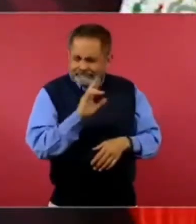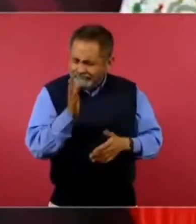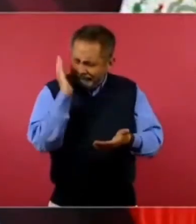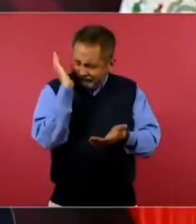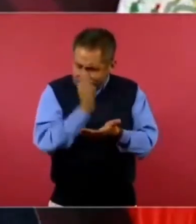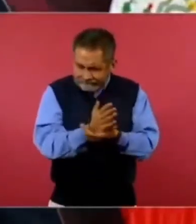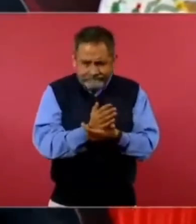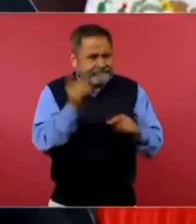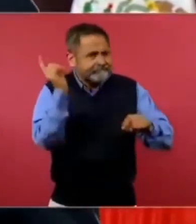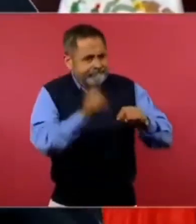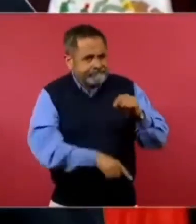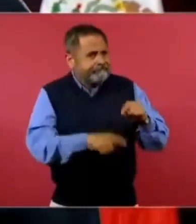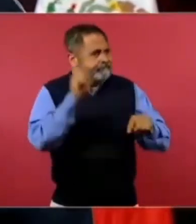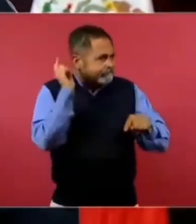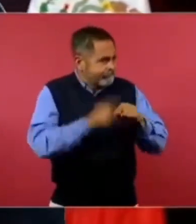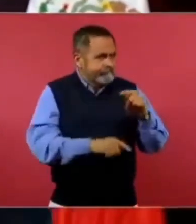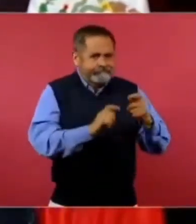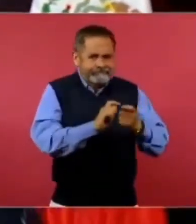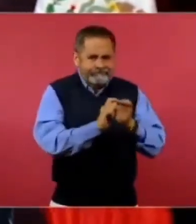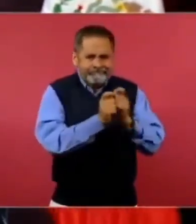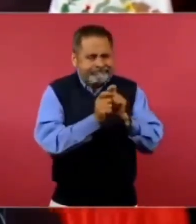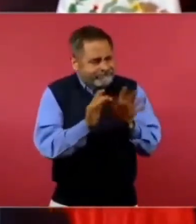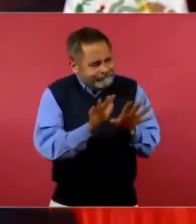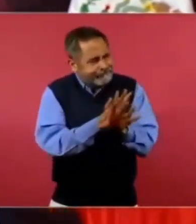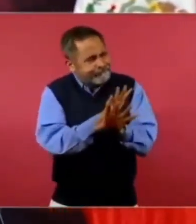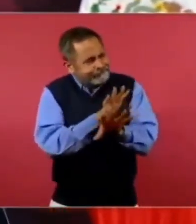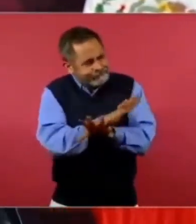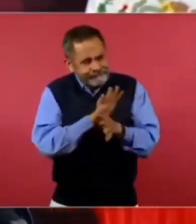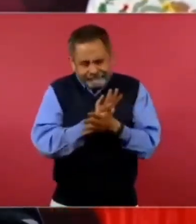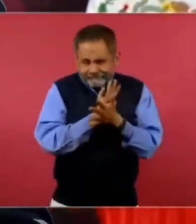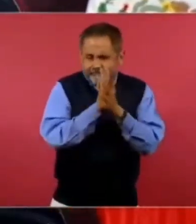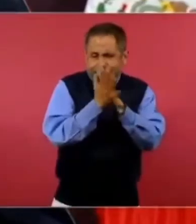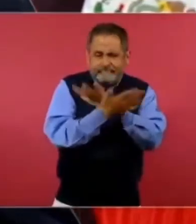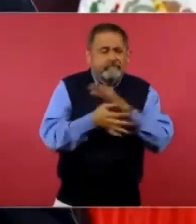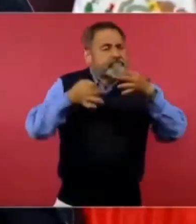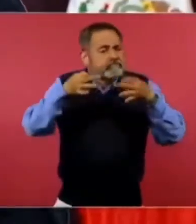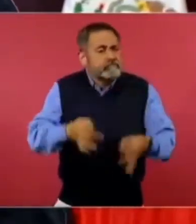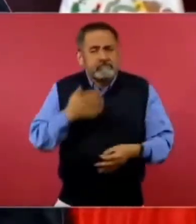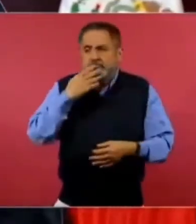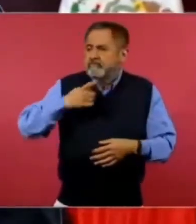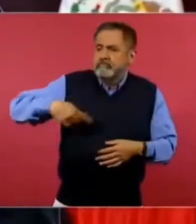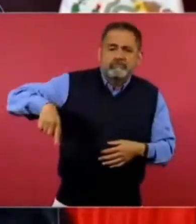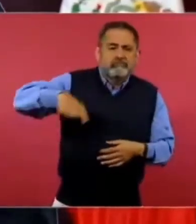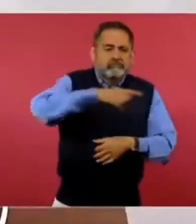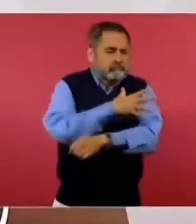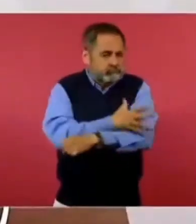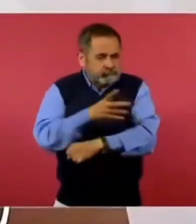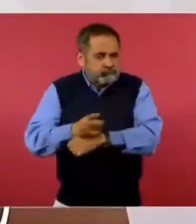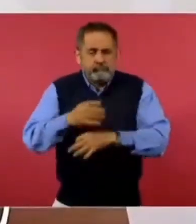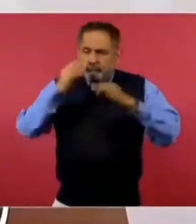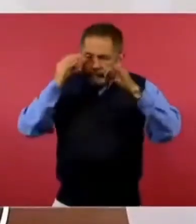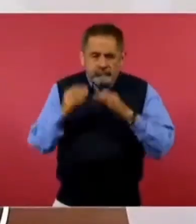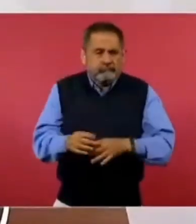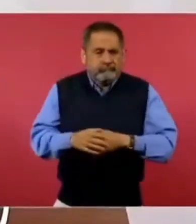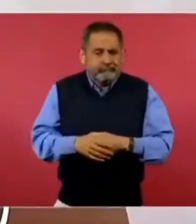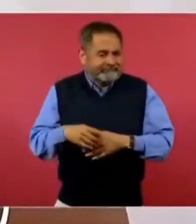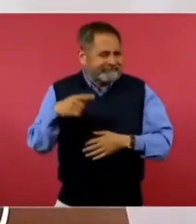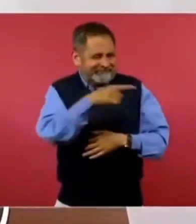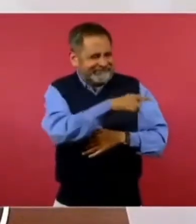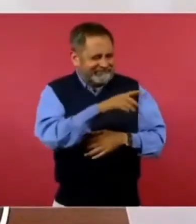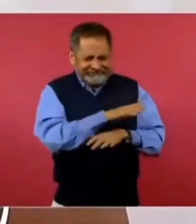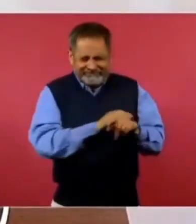siga purificando la vida pública, que logremos vivir en una sociedad mejor,